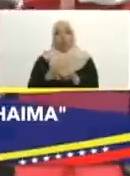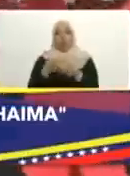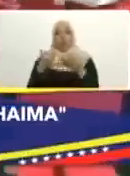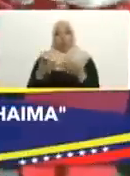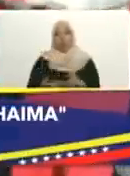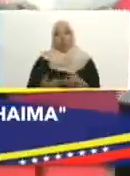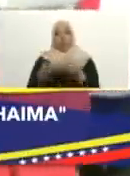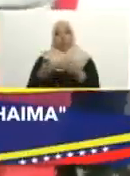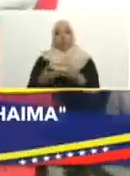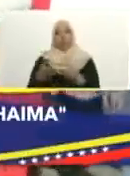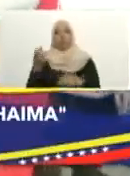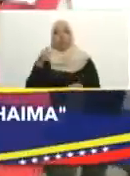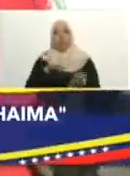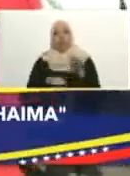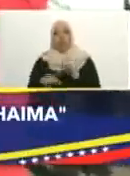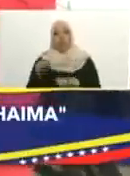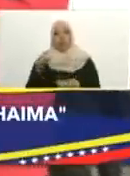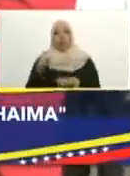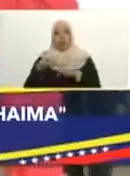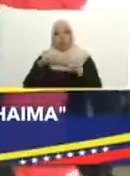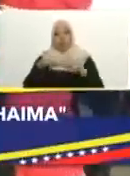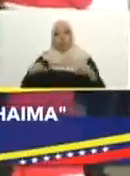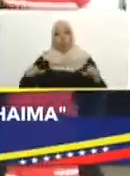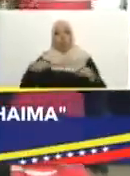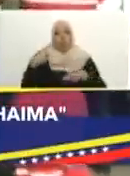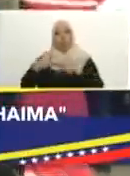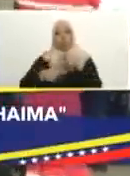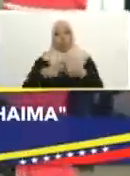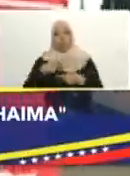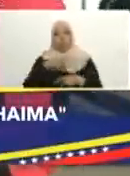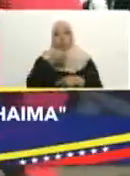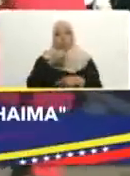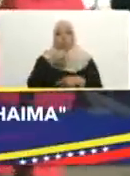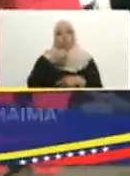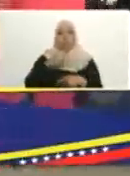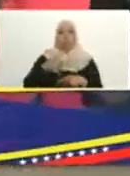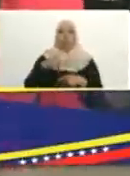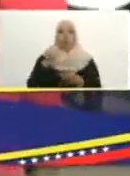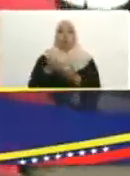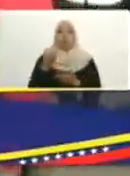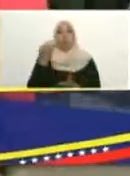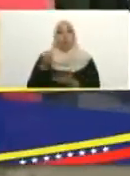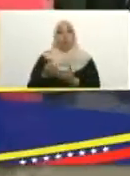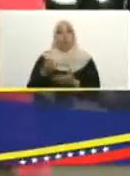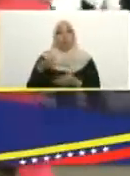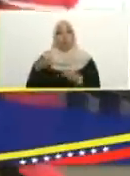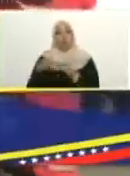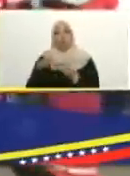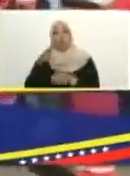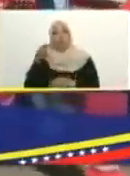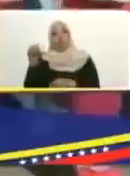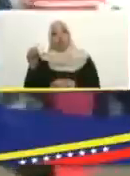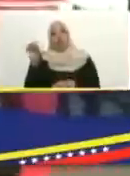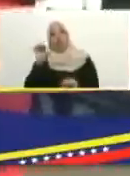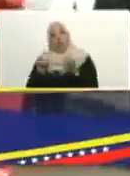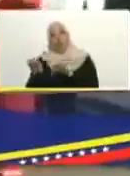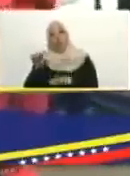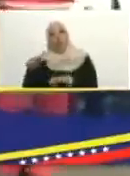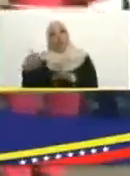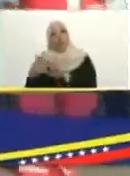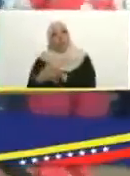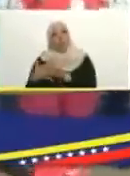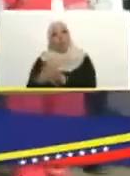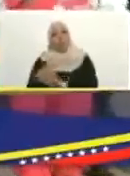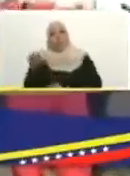extrapesado se mezcla con el diluente proveniente del norte de Monagas, mesa correcto. 30. Ese mesa 30 lleva